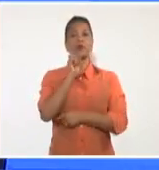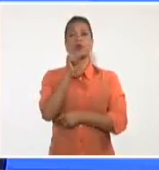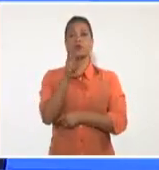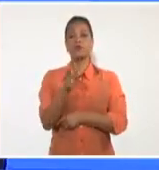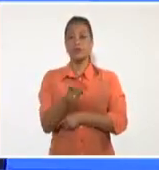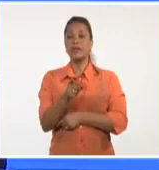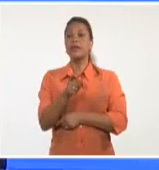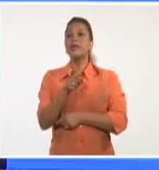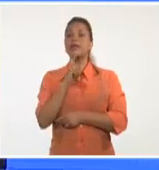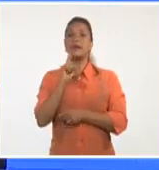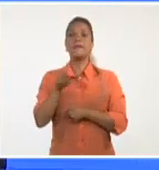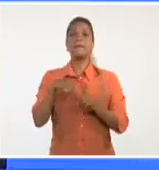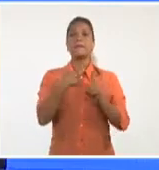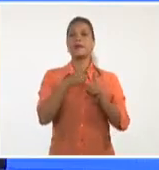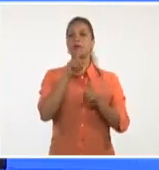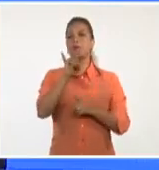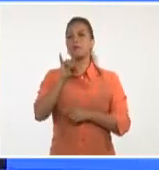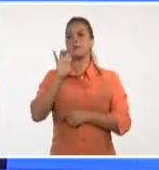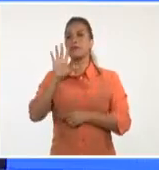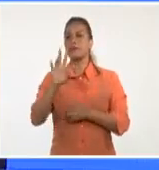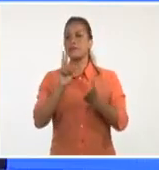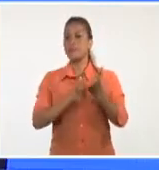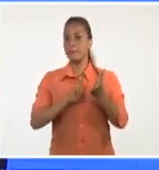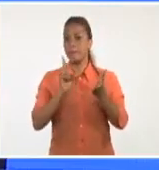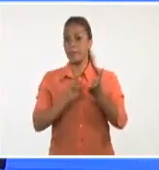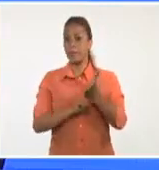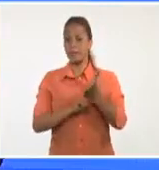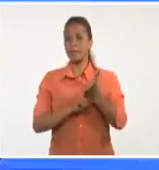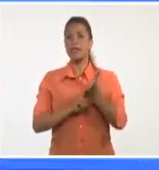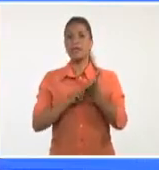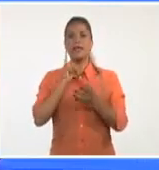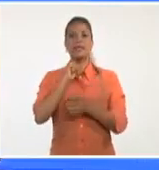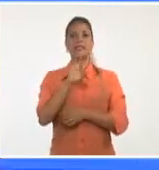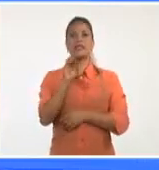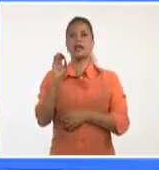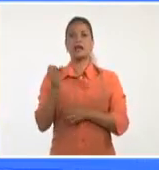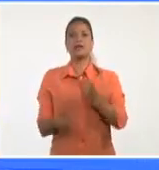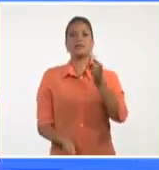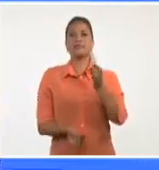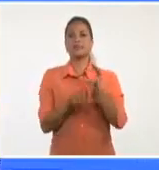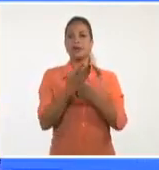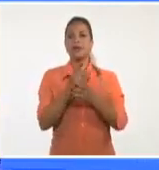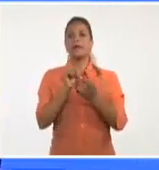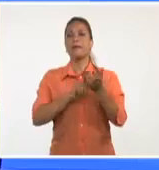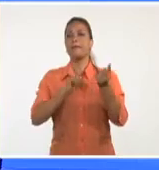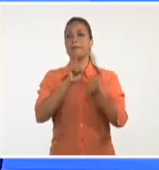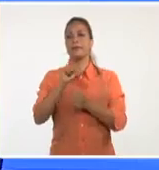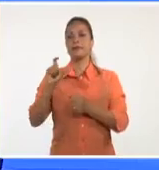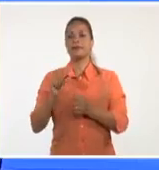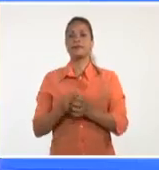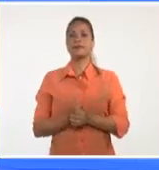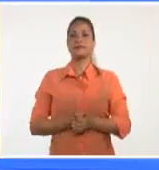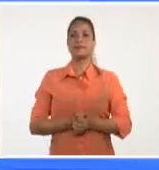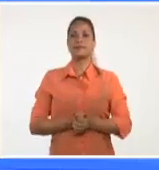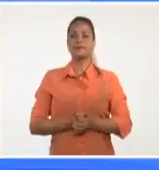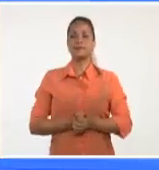a los más de 95 millones de militantes en el centenario de la Fundación del Partido Comunista de